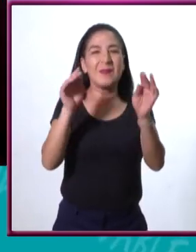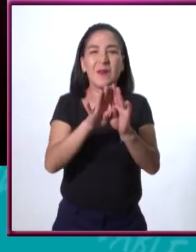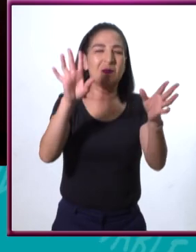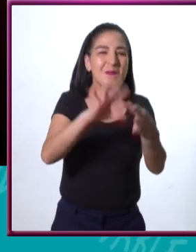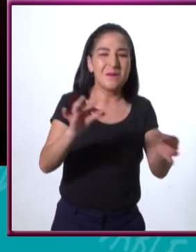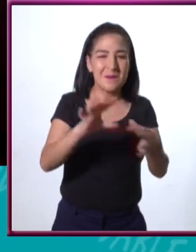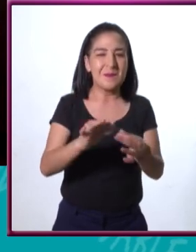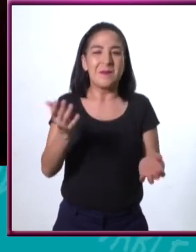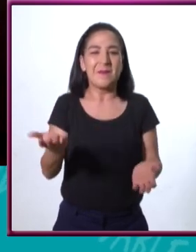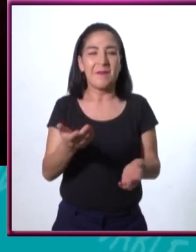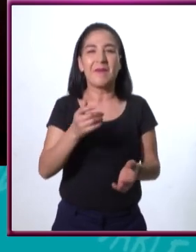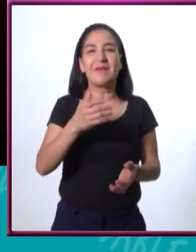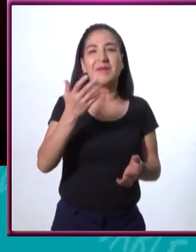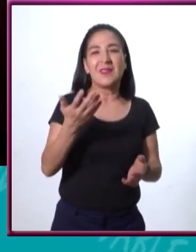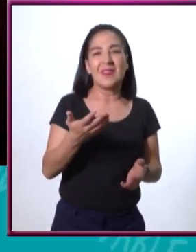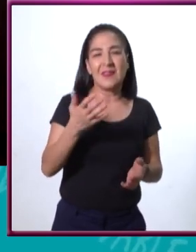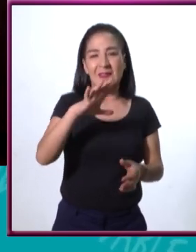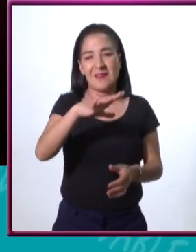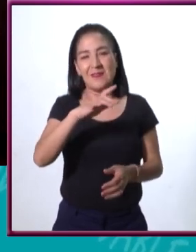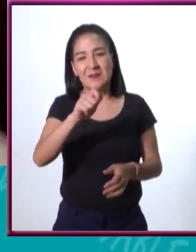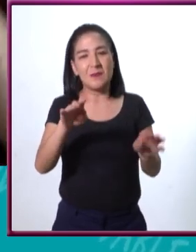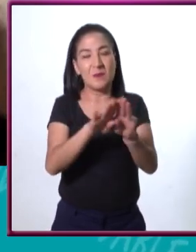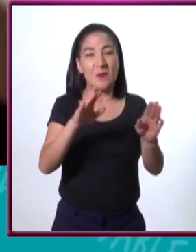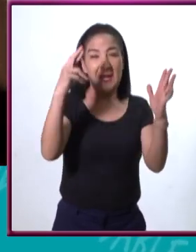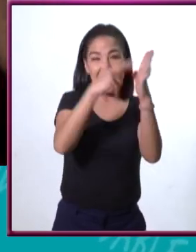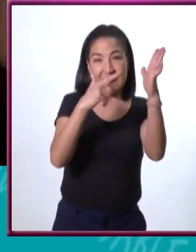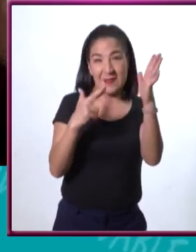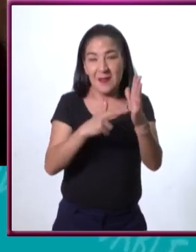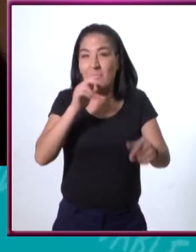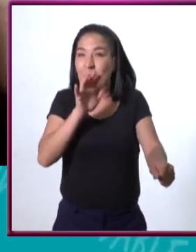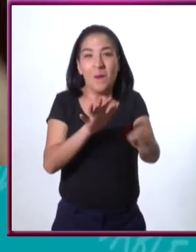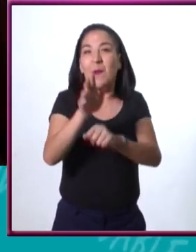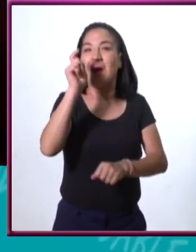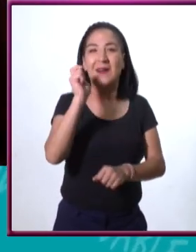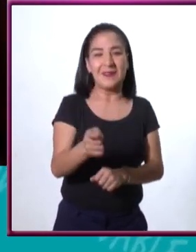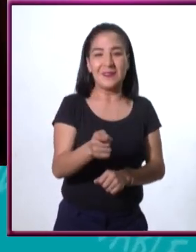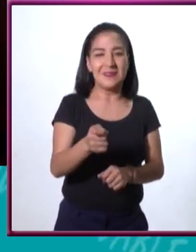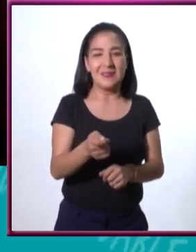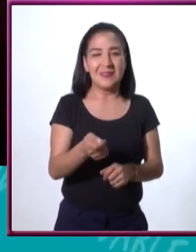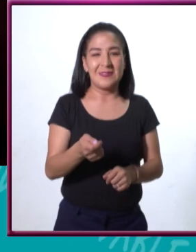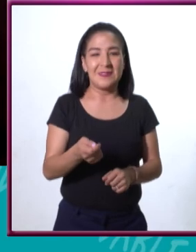que hay una regla como para medir qué